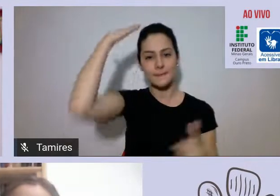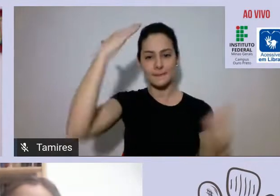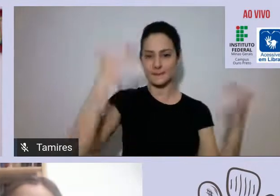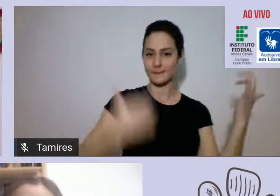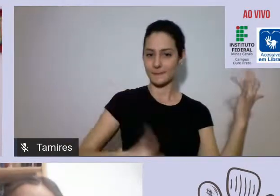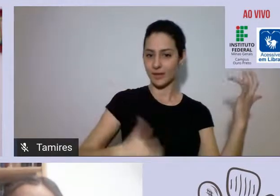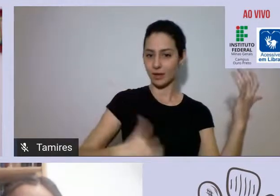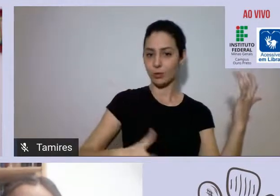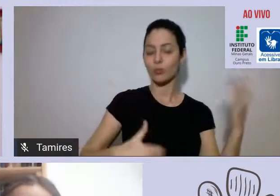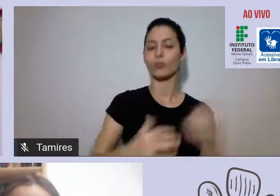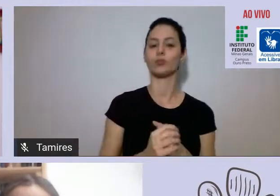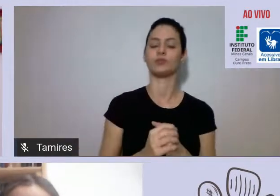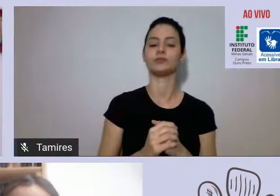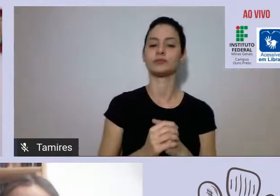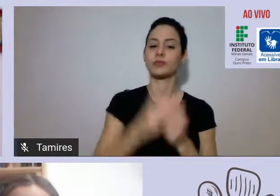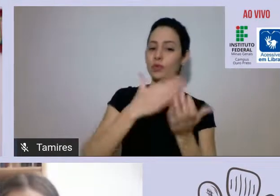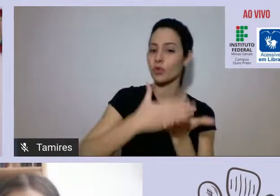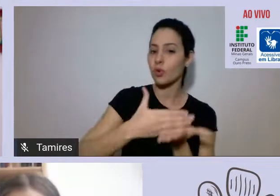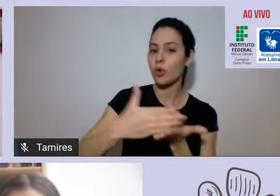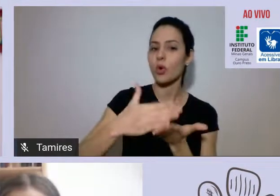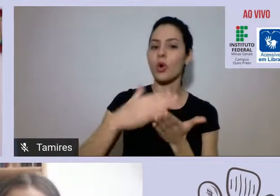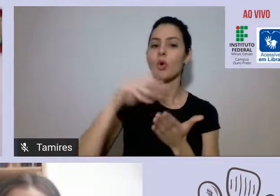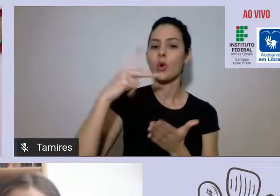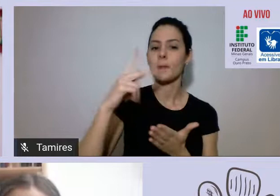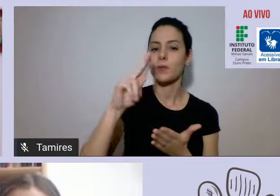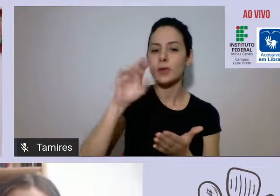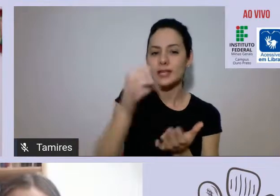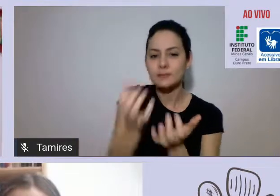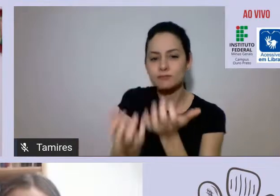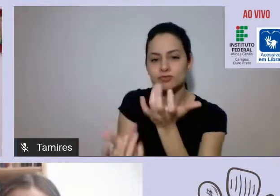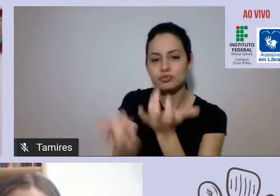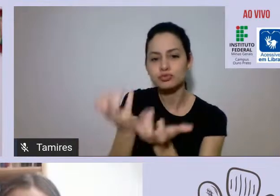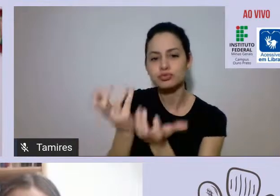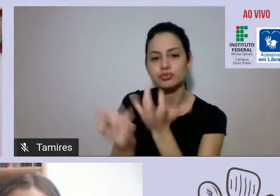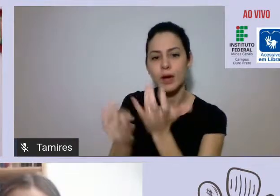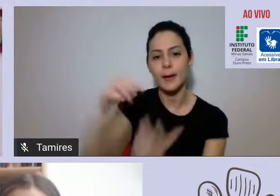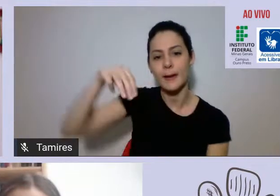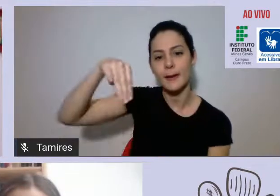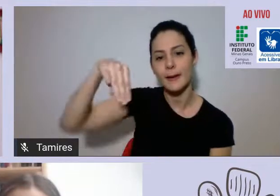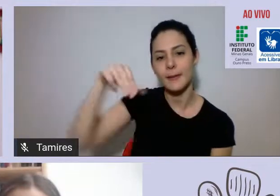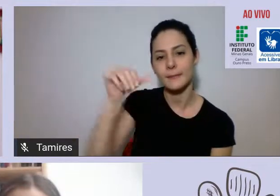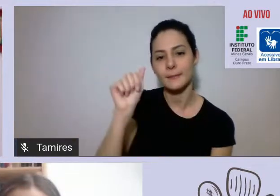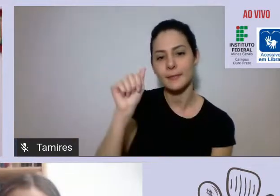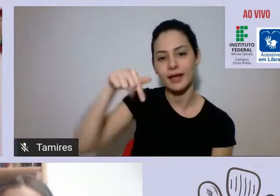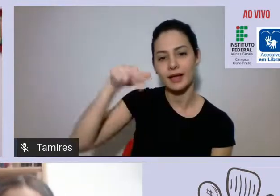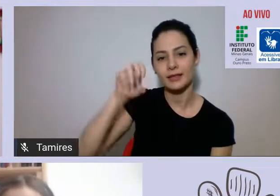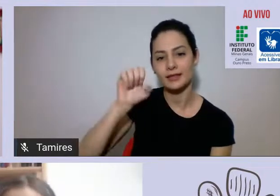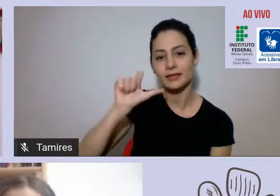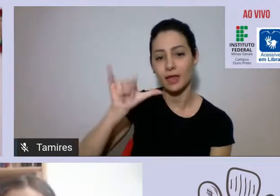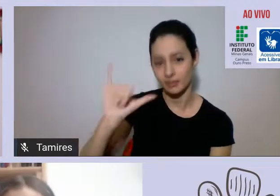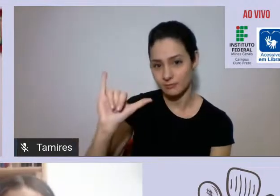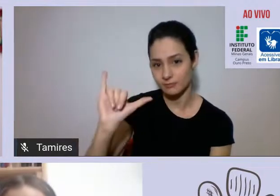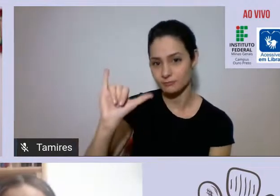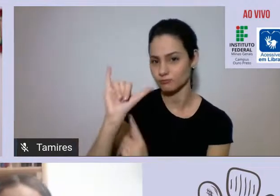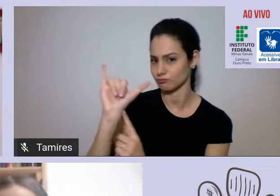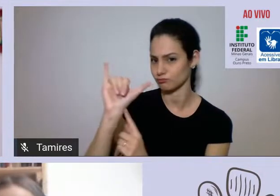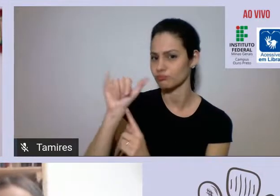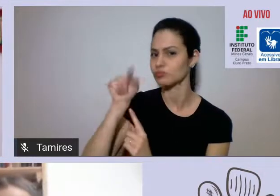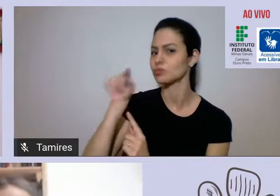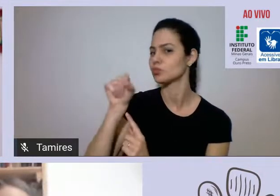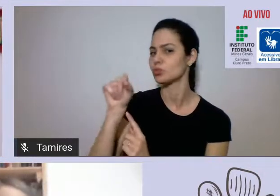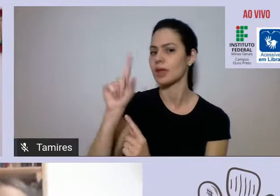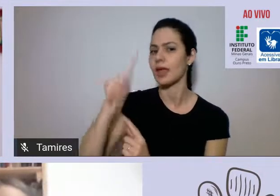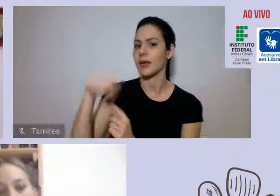obtiene a partir del jugo fermentado del maguey. El maguey es una